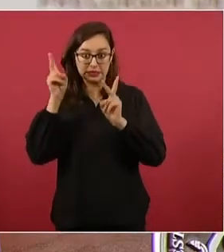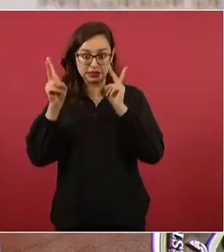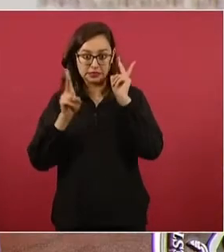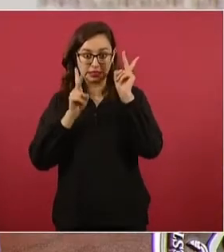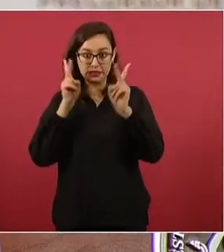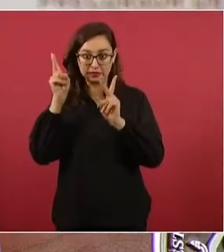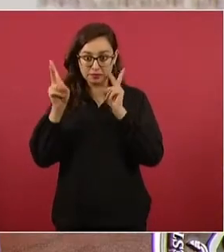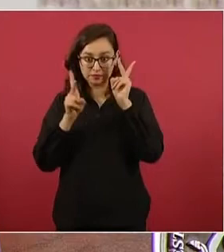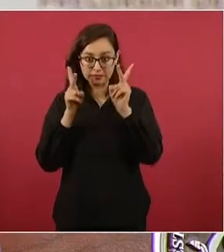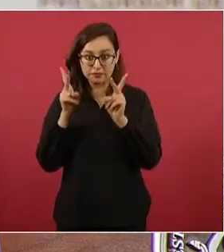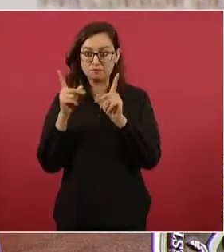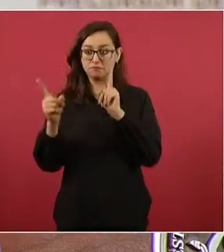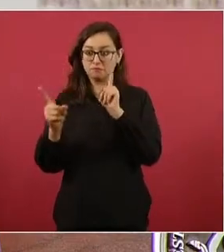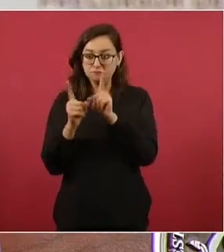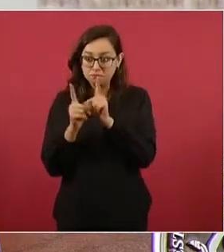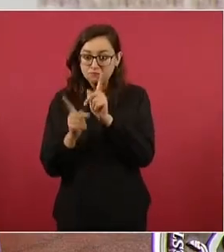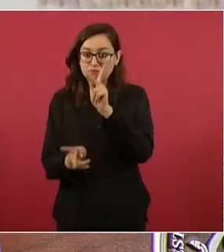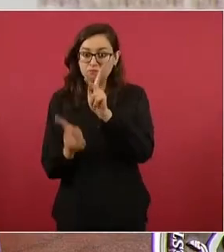va a hablar con él